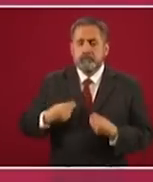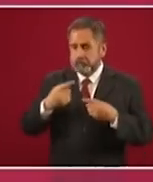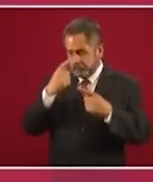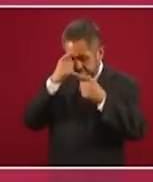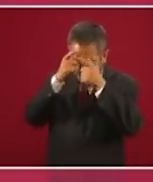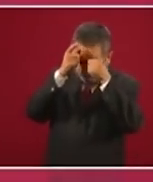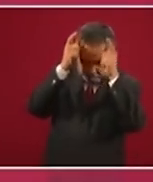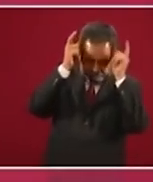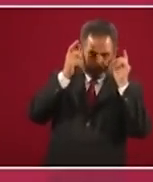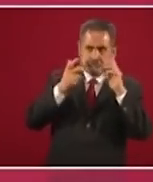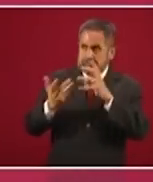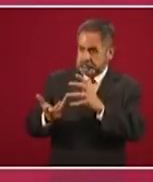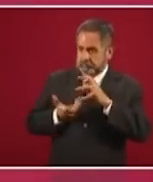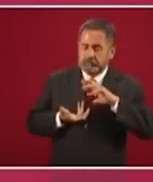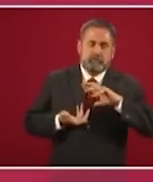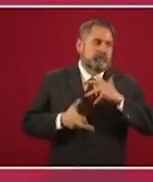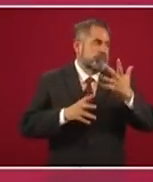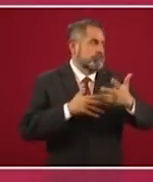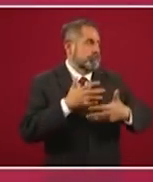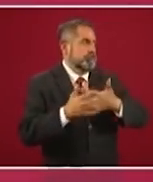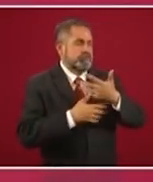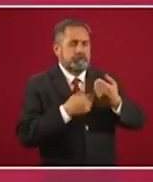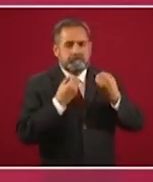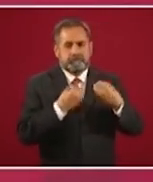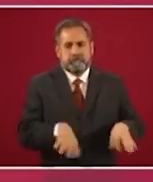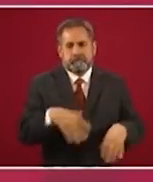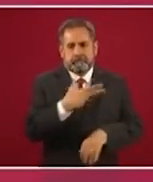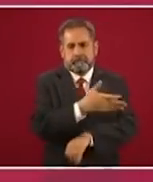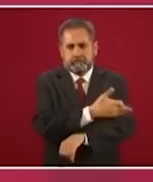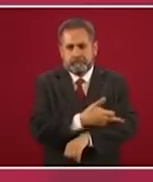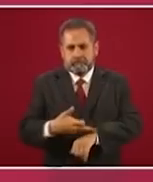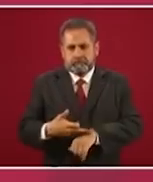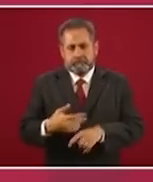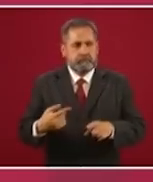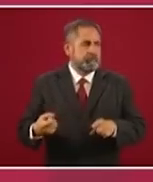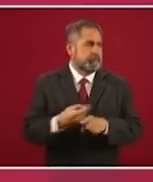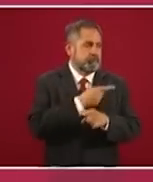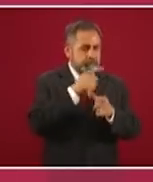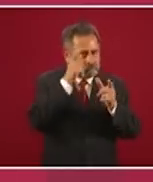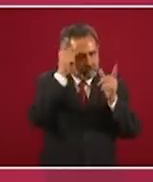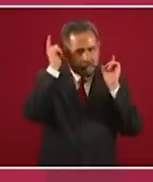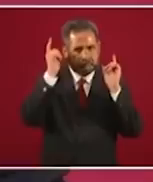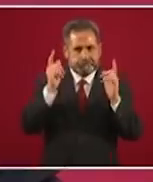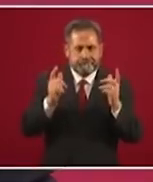la vida de sus familias, de su familia,